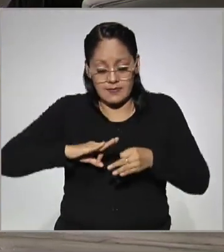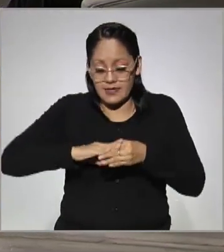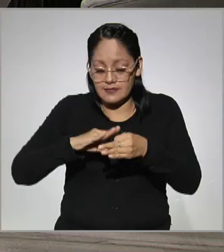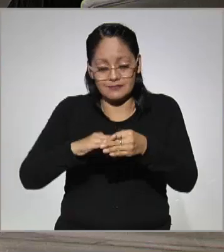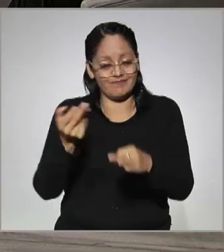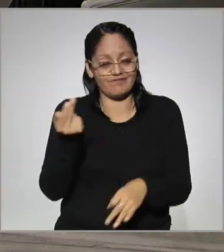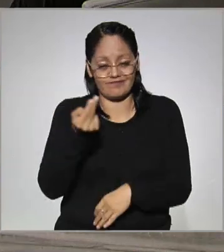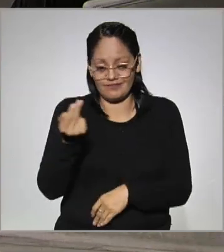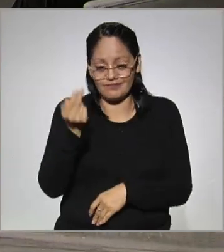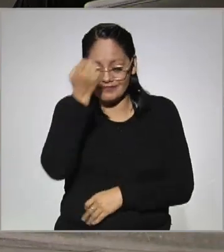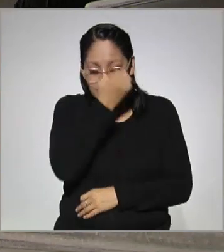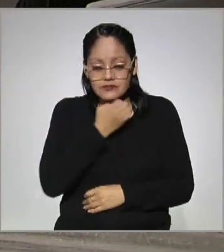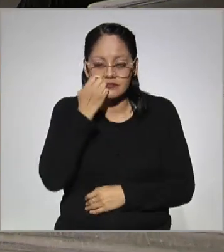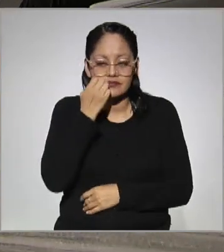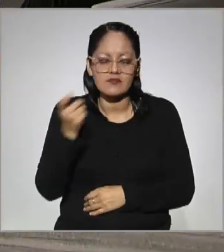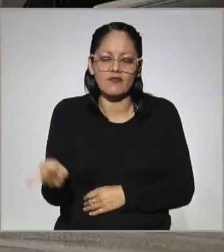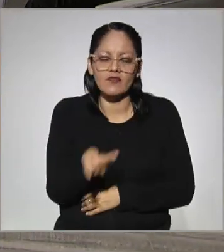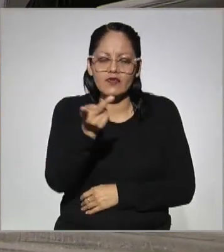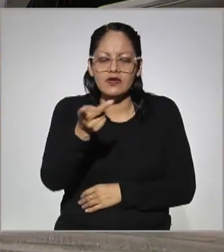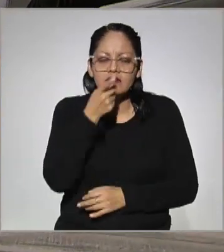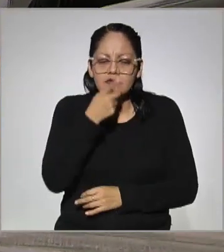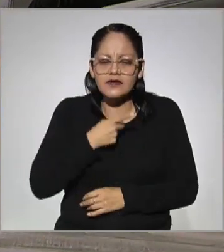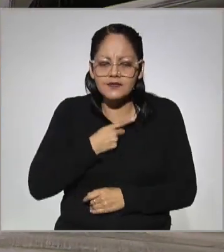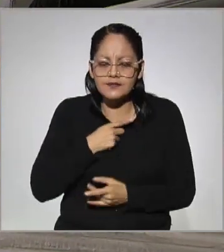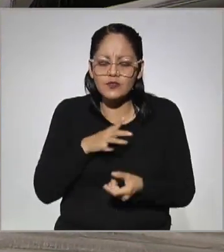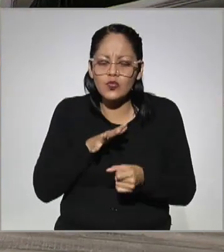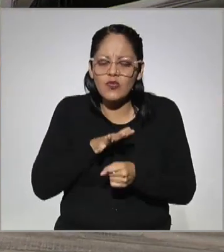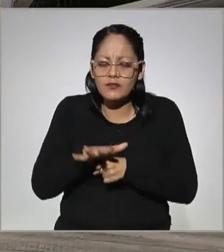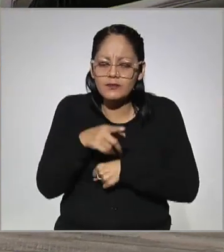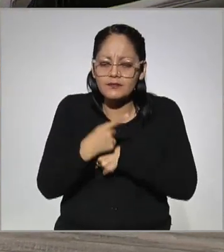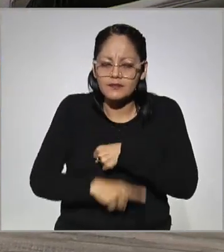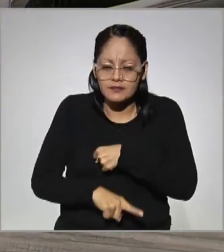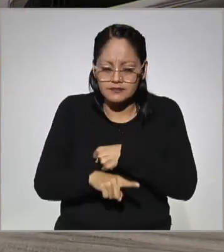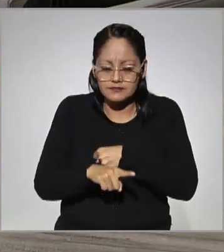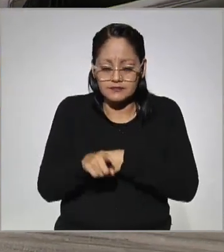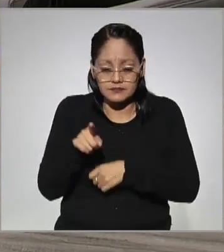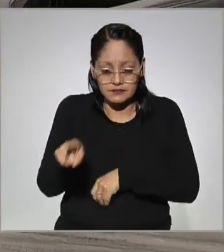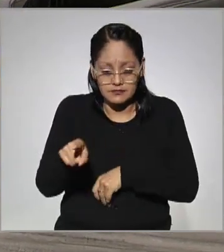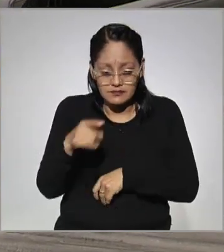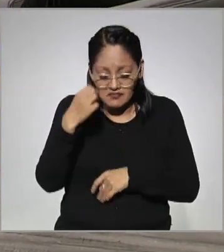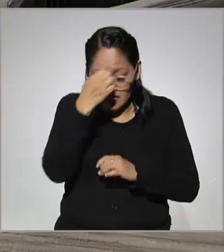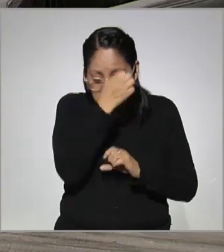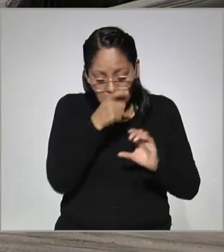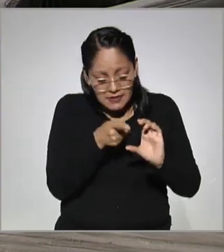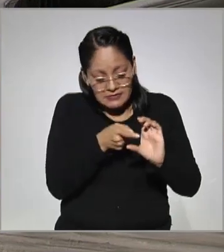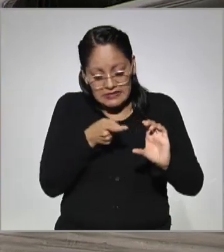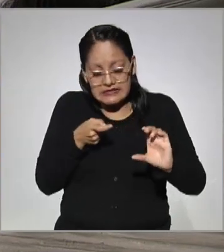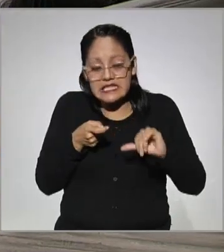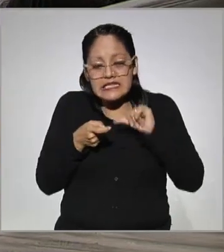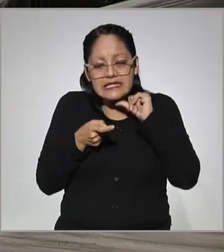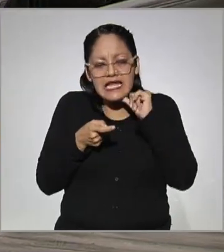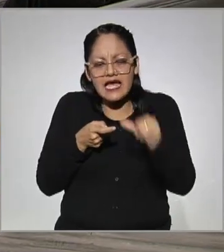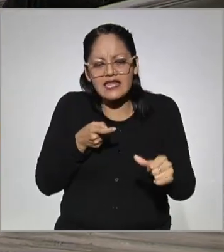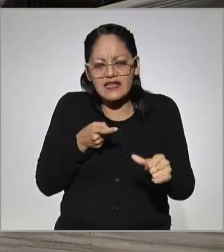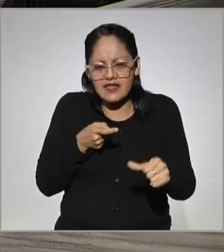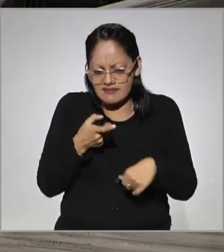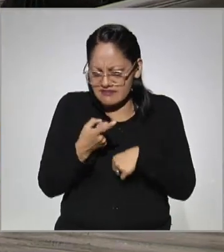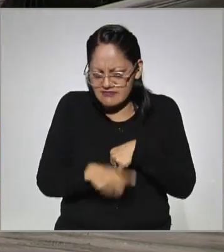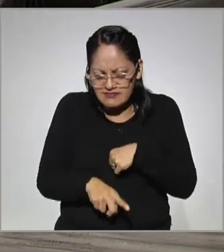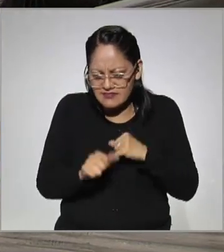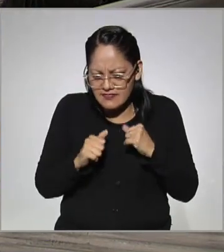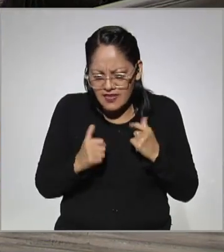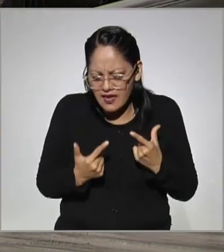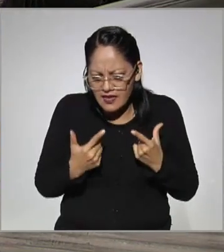constantemente, y les pregunta qué tanto le perjudica que no se realice el estudio. Pues no, realmente si